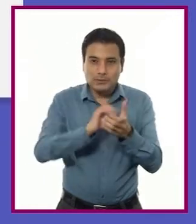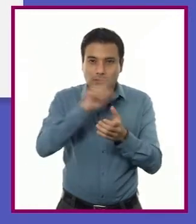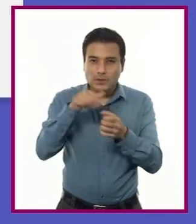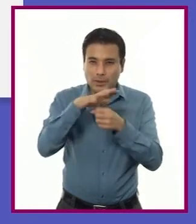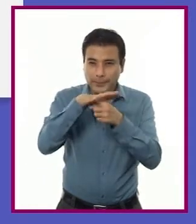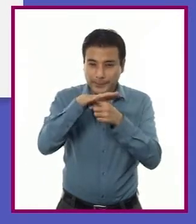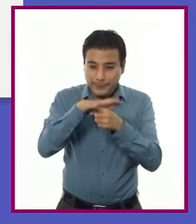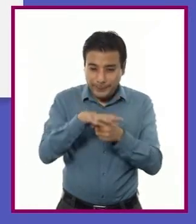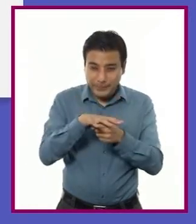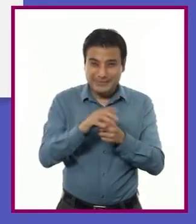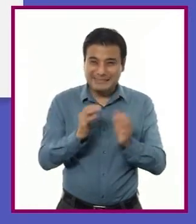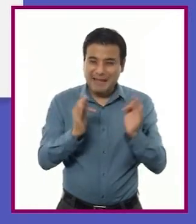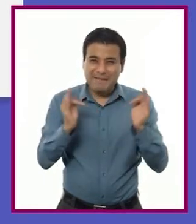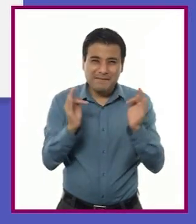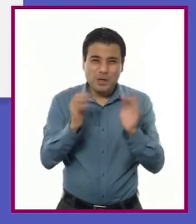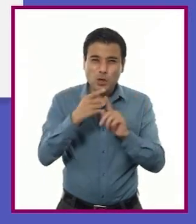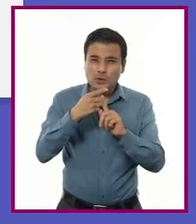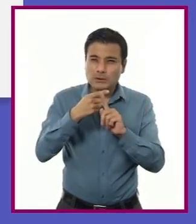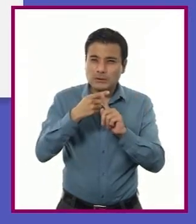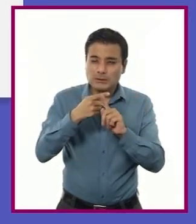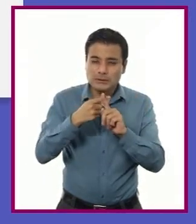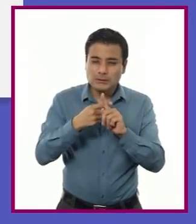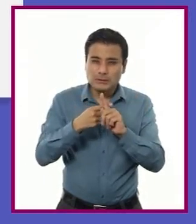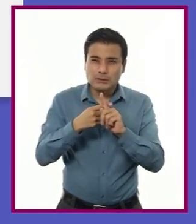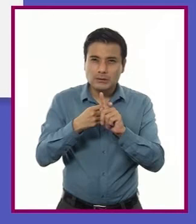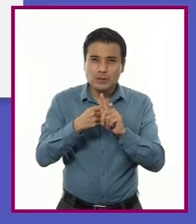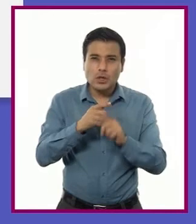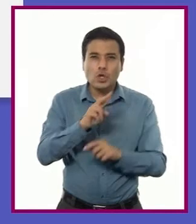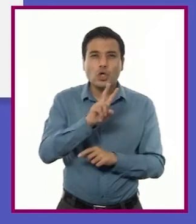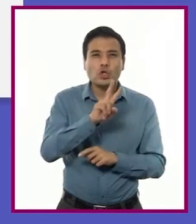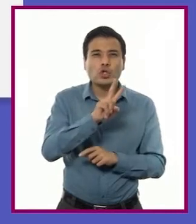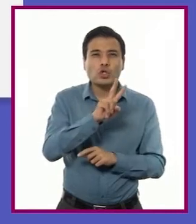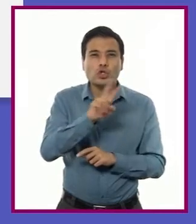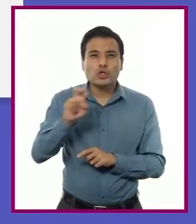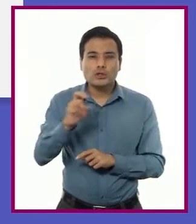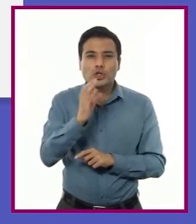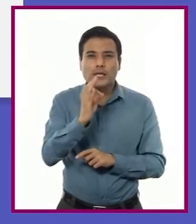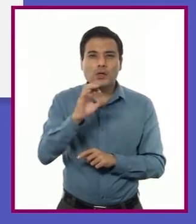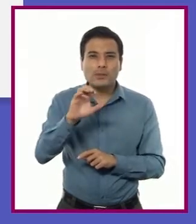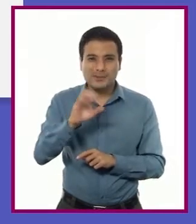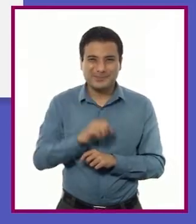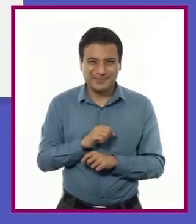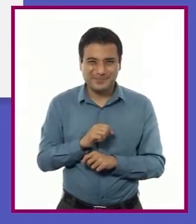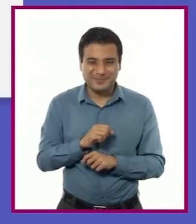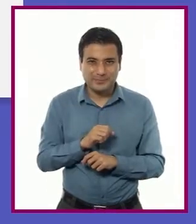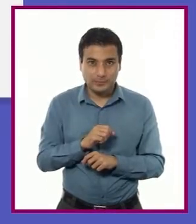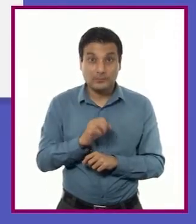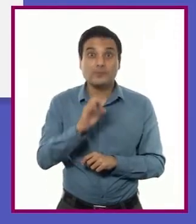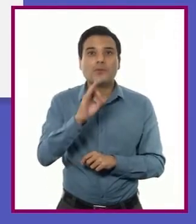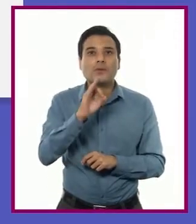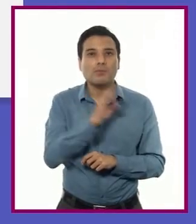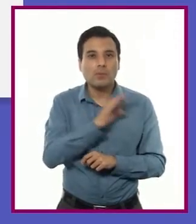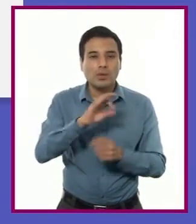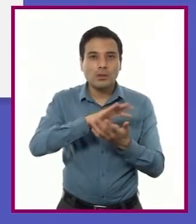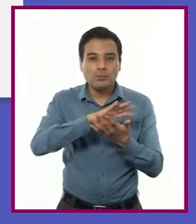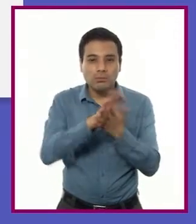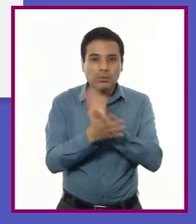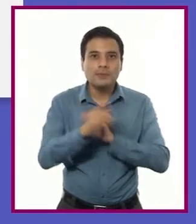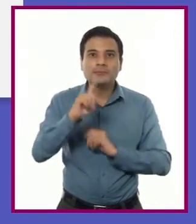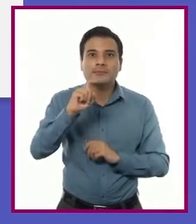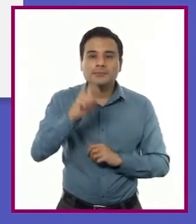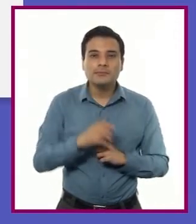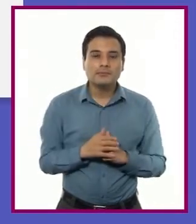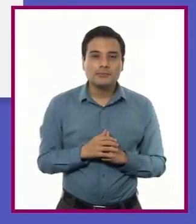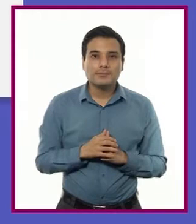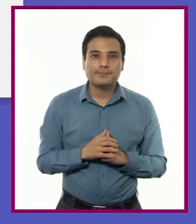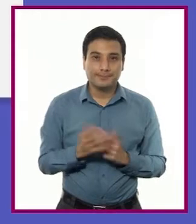suficiente a unos 200 grados bajo cero, pasa al estado líquido. En